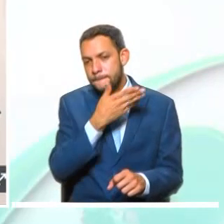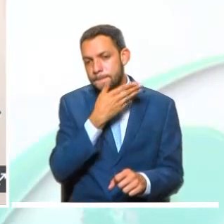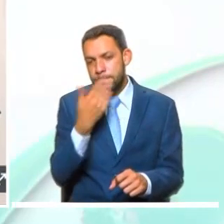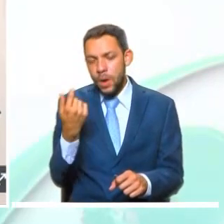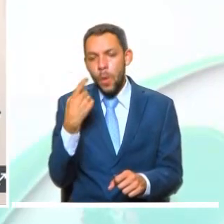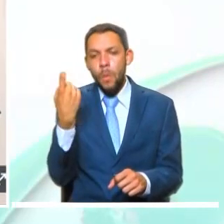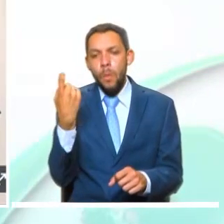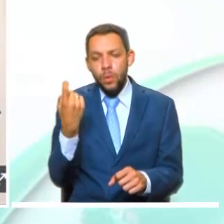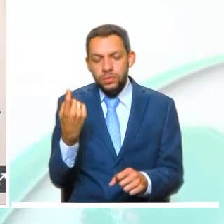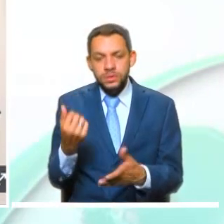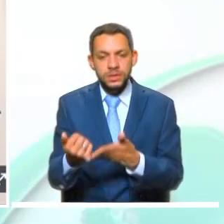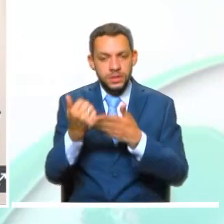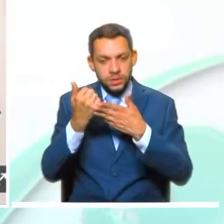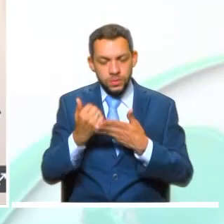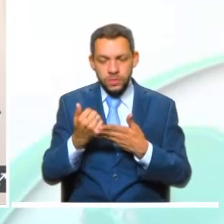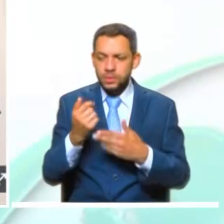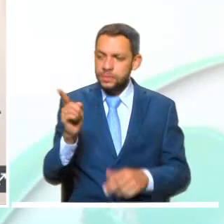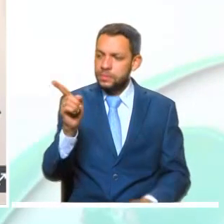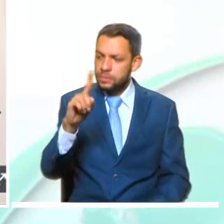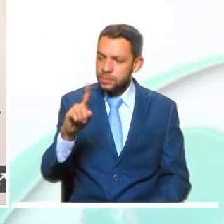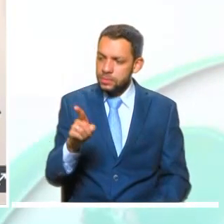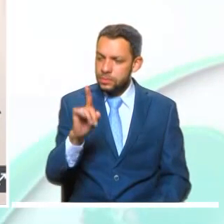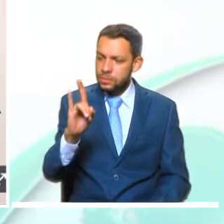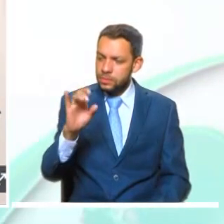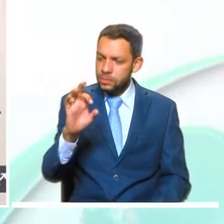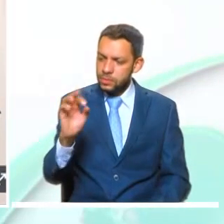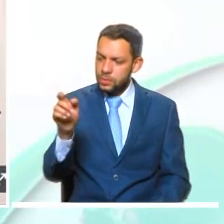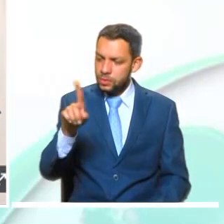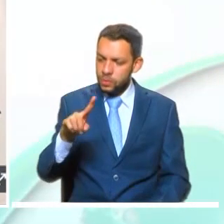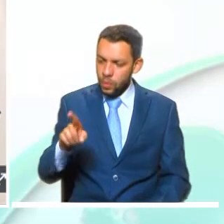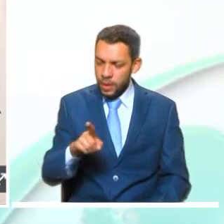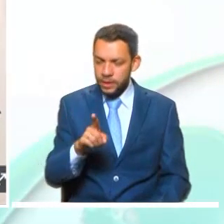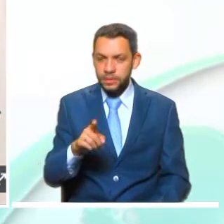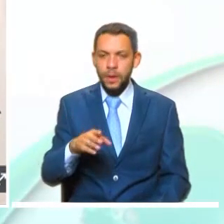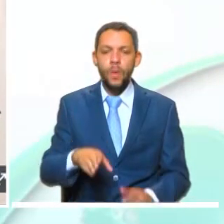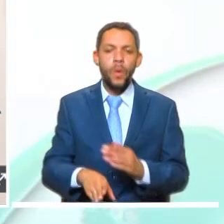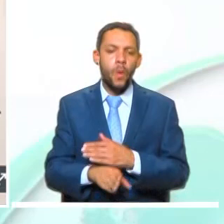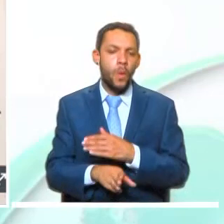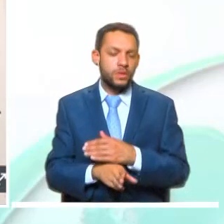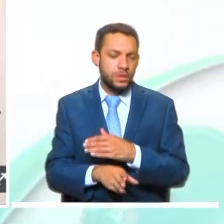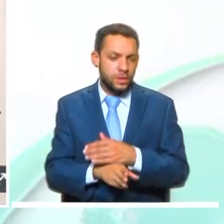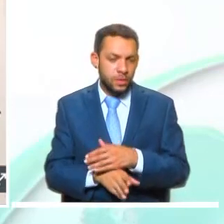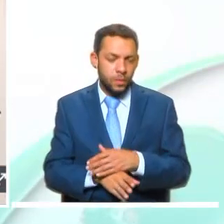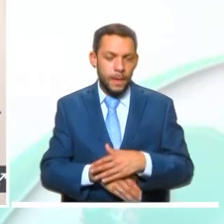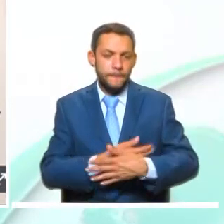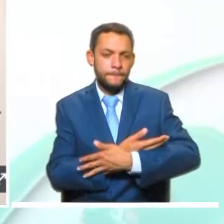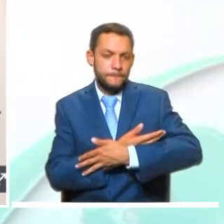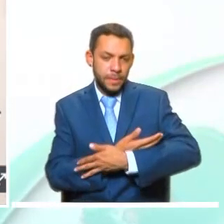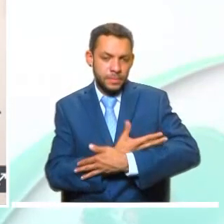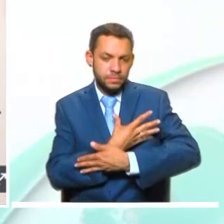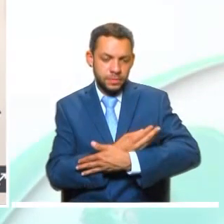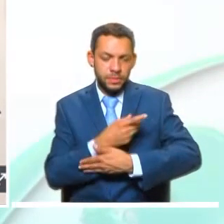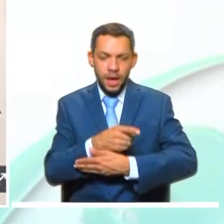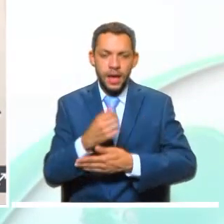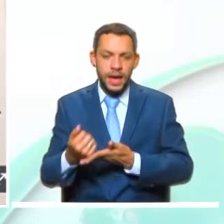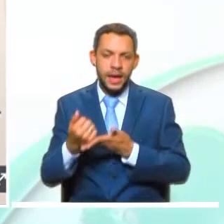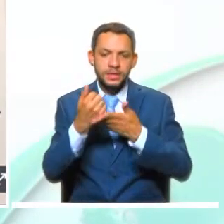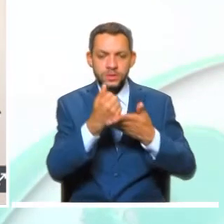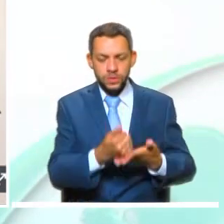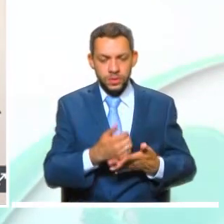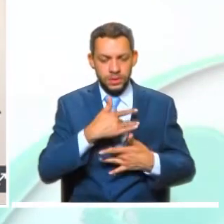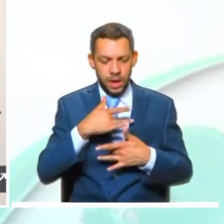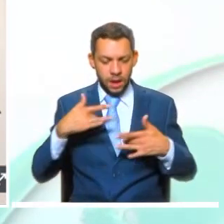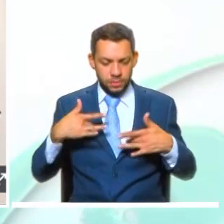manejen suero terapia neural acupuntura en nutrición y sueros porque esto le ayudaría mucho